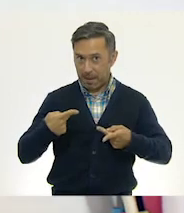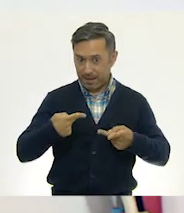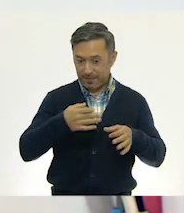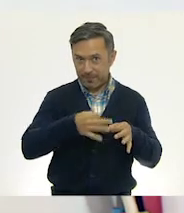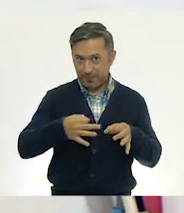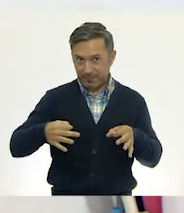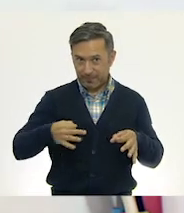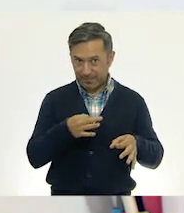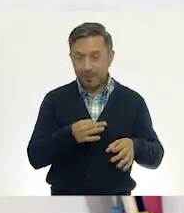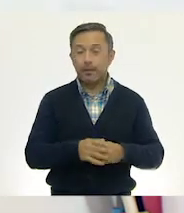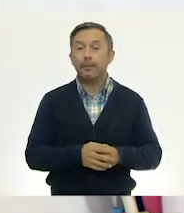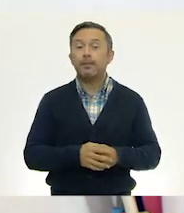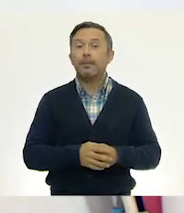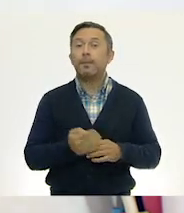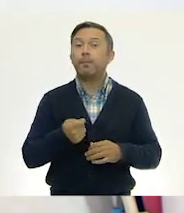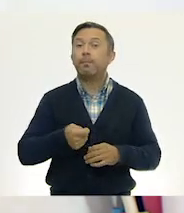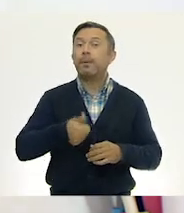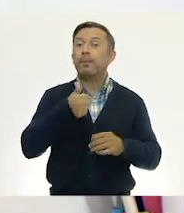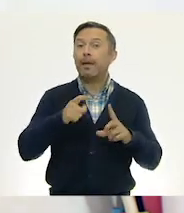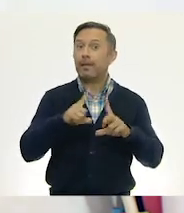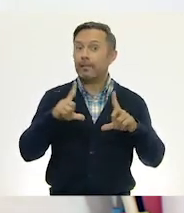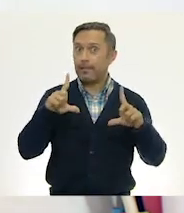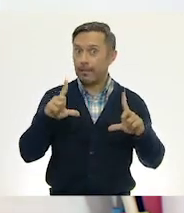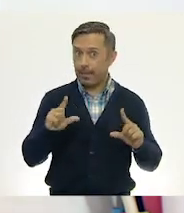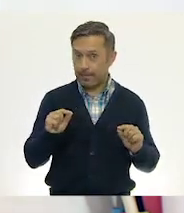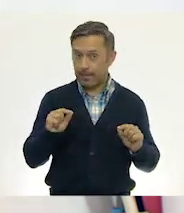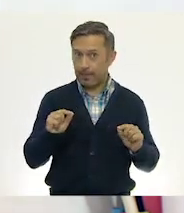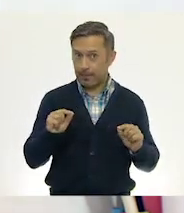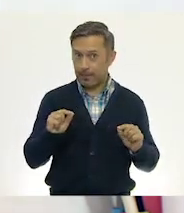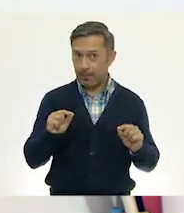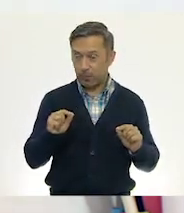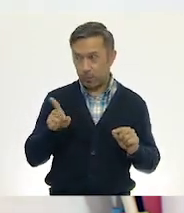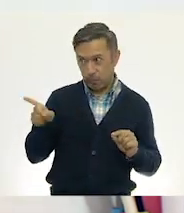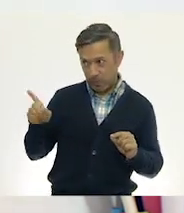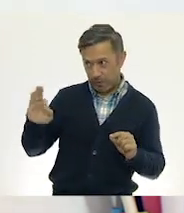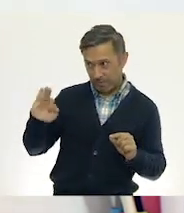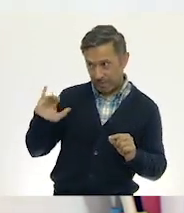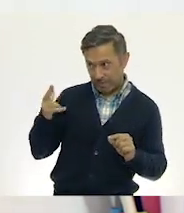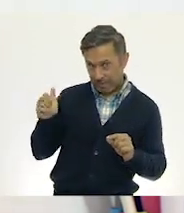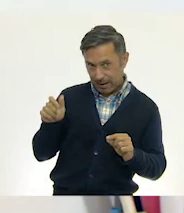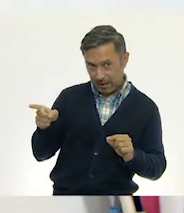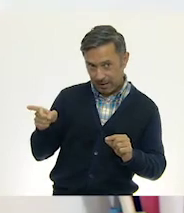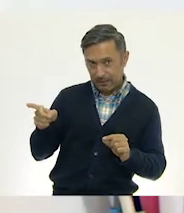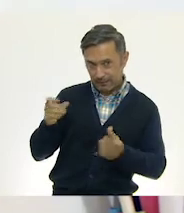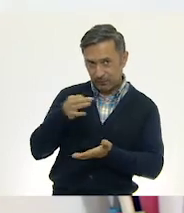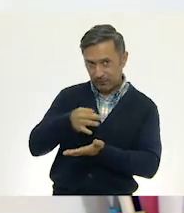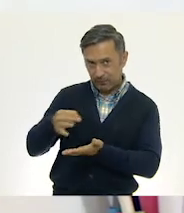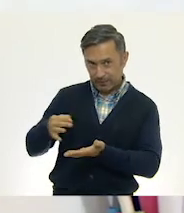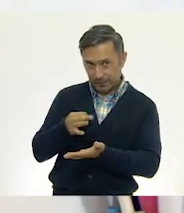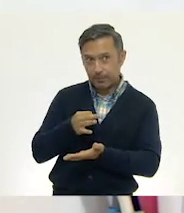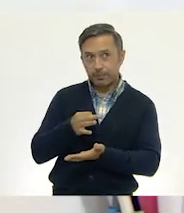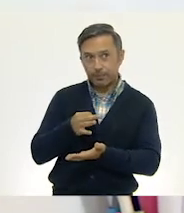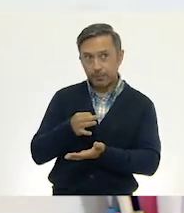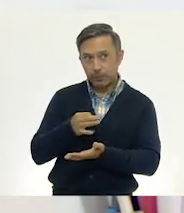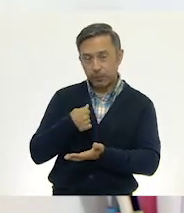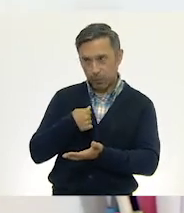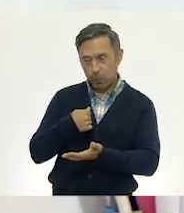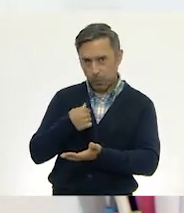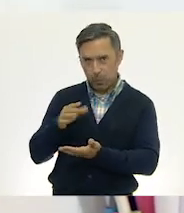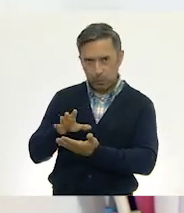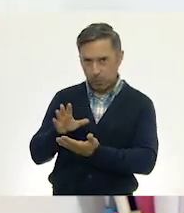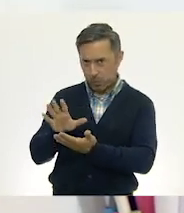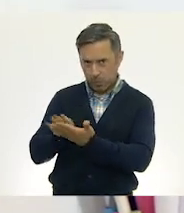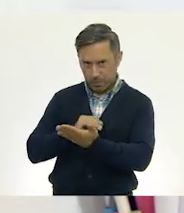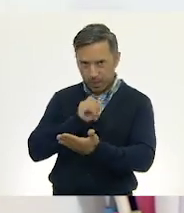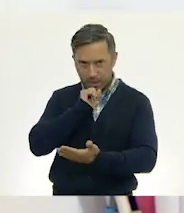primer tarjeta y tú vas a representar tus fichas, ¿de acuerdo? Yo voy a hacer lo mismo al mismo tiempo para que lo hagamos. Entonces